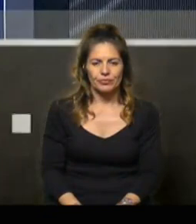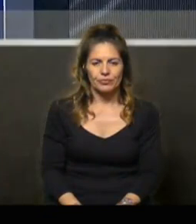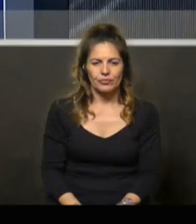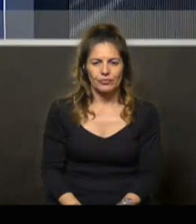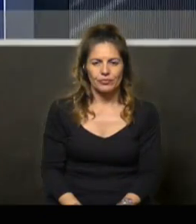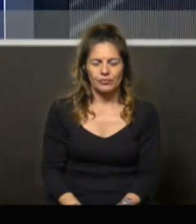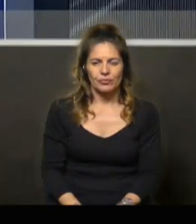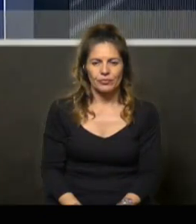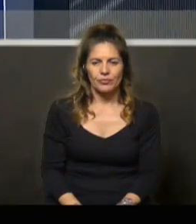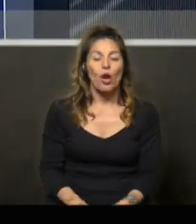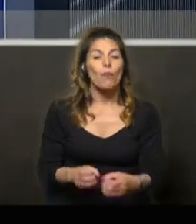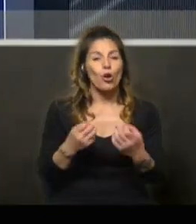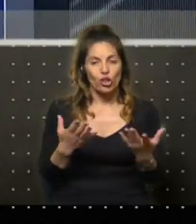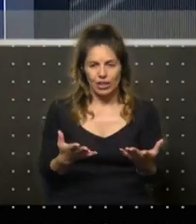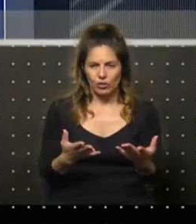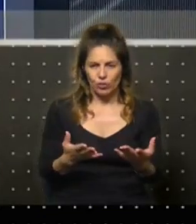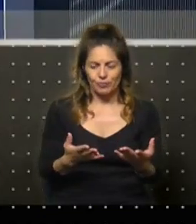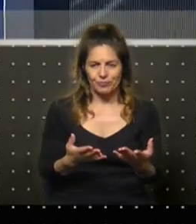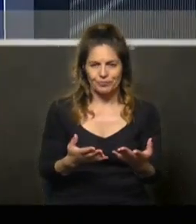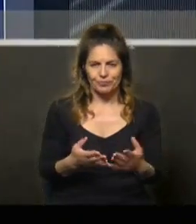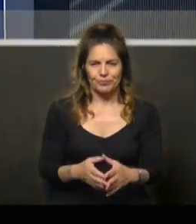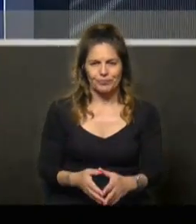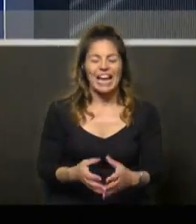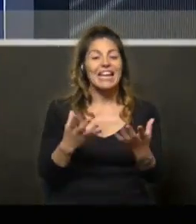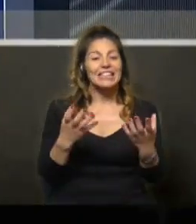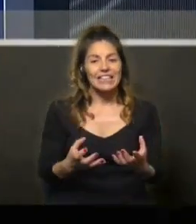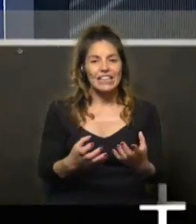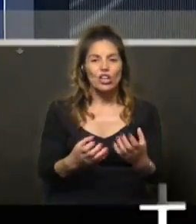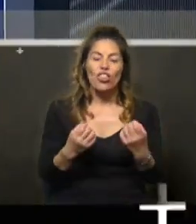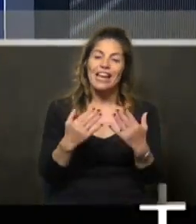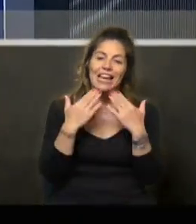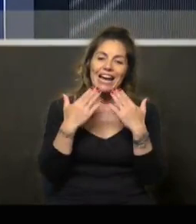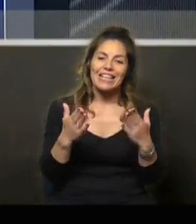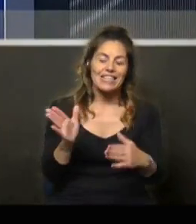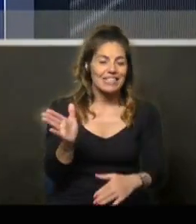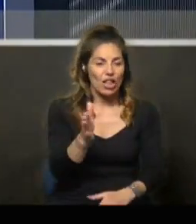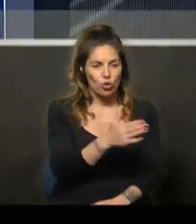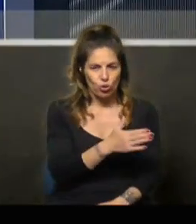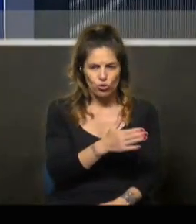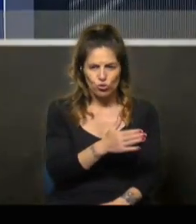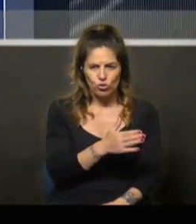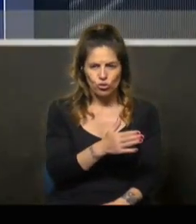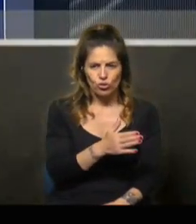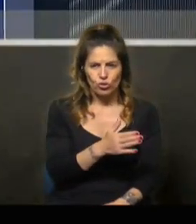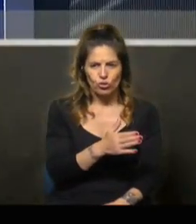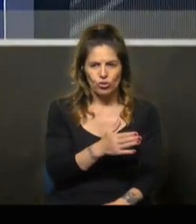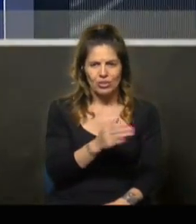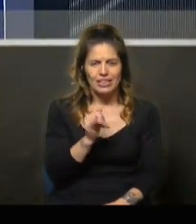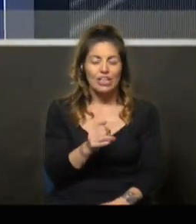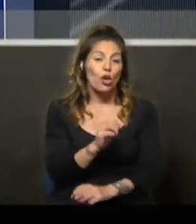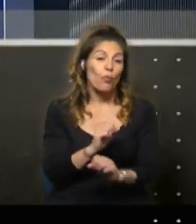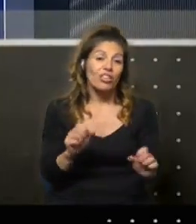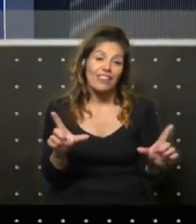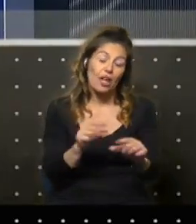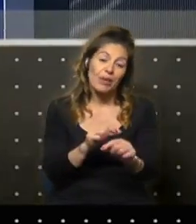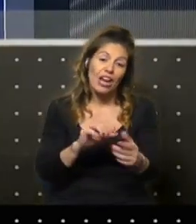cielo Por lo tanto quiero darle las gracias a todos y no podía